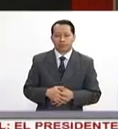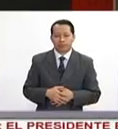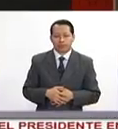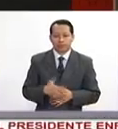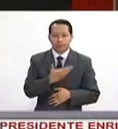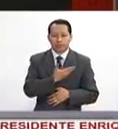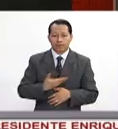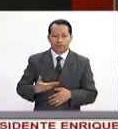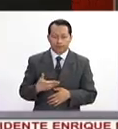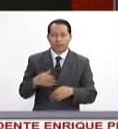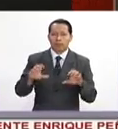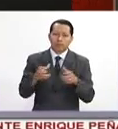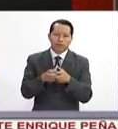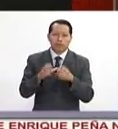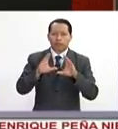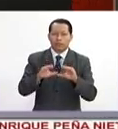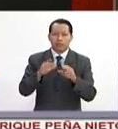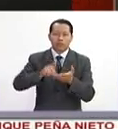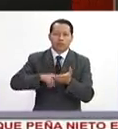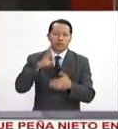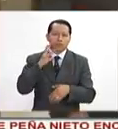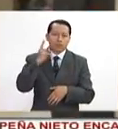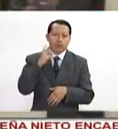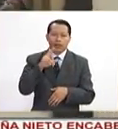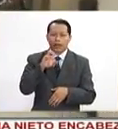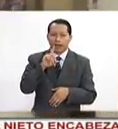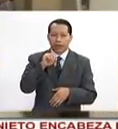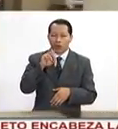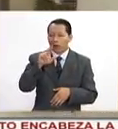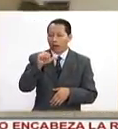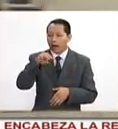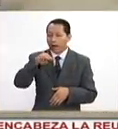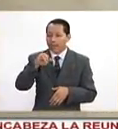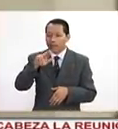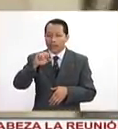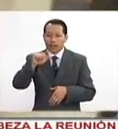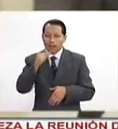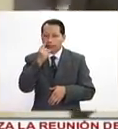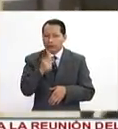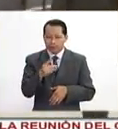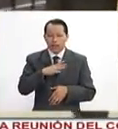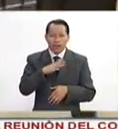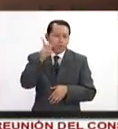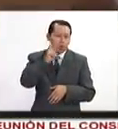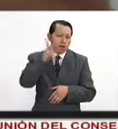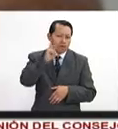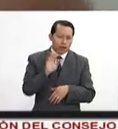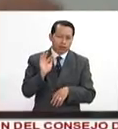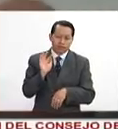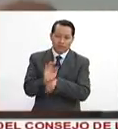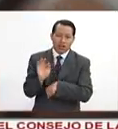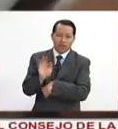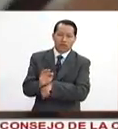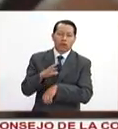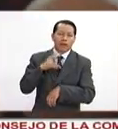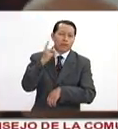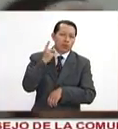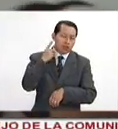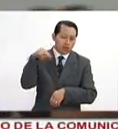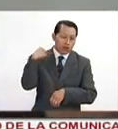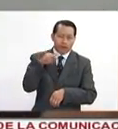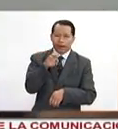El presidente de la sección instructora de la Cámara de Diputados, Ricardo Ramírez, adelantó que se desecharon pruebas en favor de la diputada local de Veracruz,